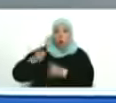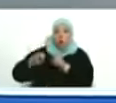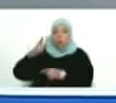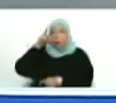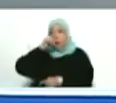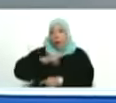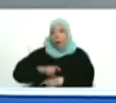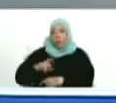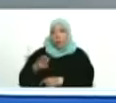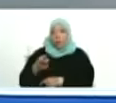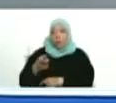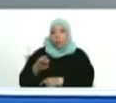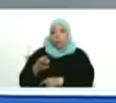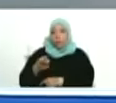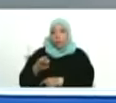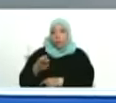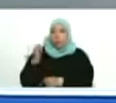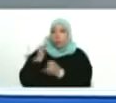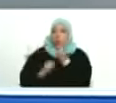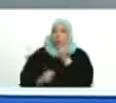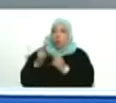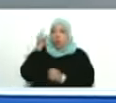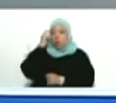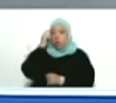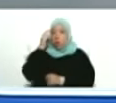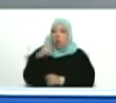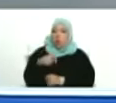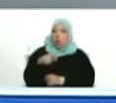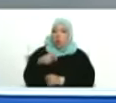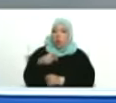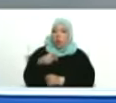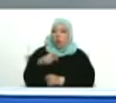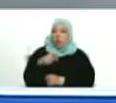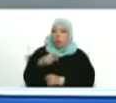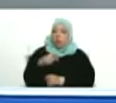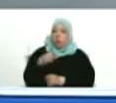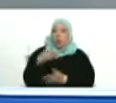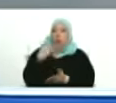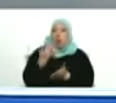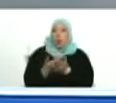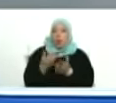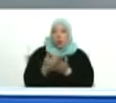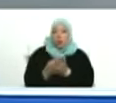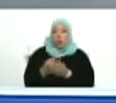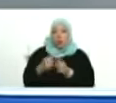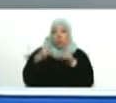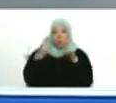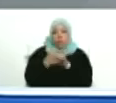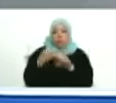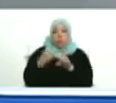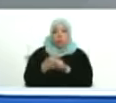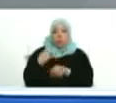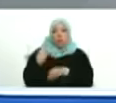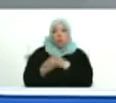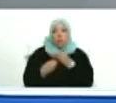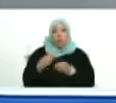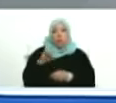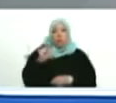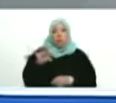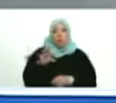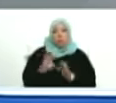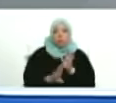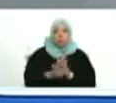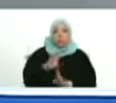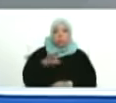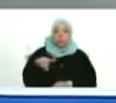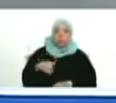año. En los últimos días ustedes fueron testigos del milagro de cómo la patria recuperó